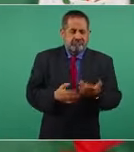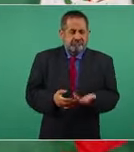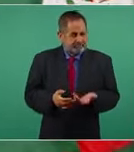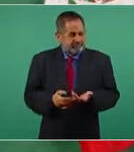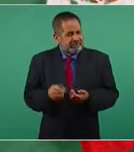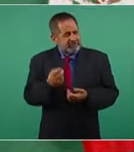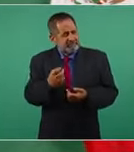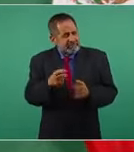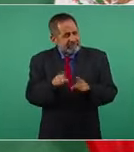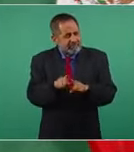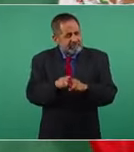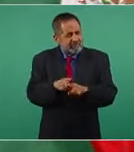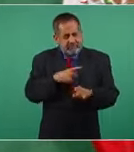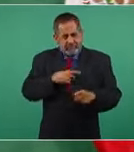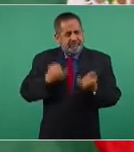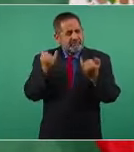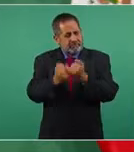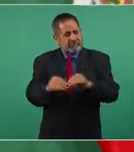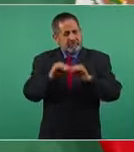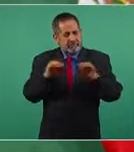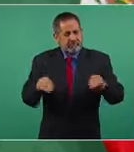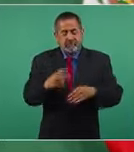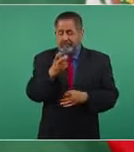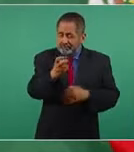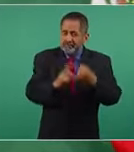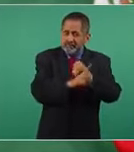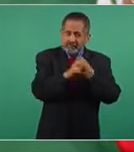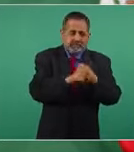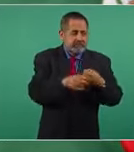ese es el problema que tiene el Poder Judicial,